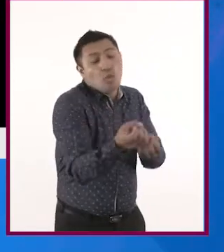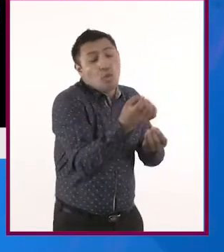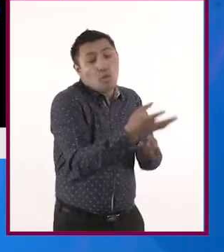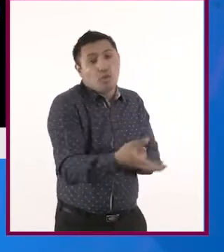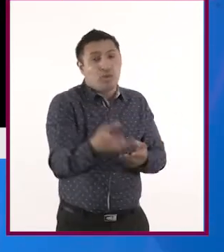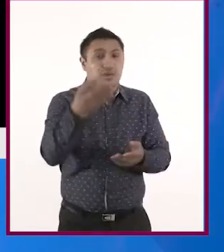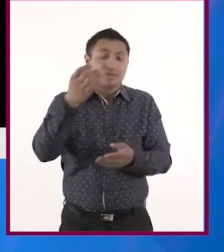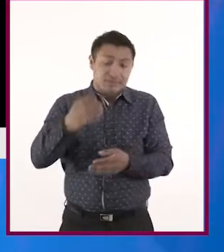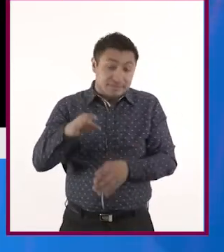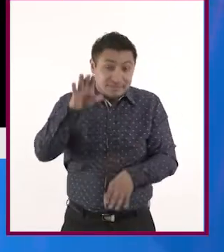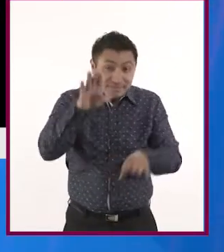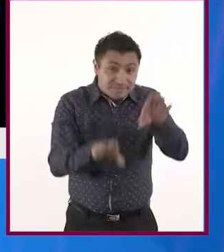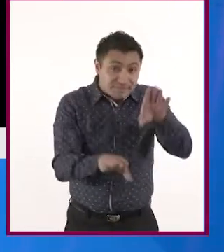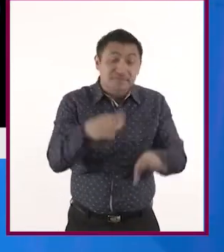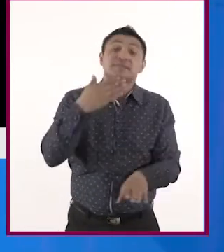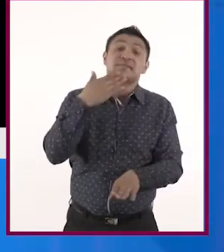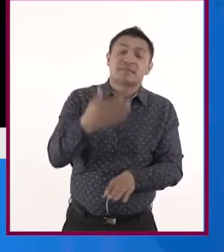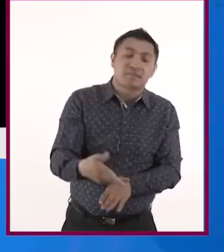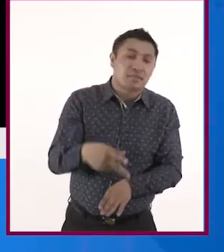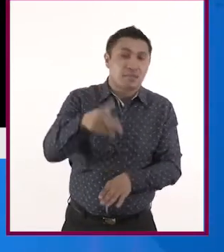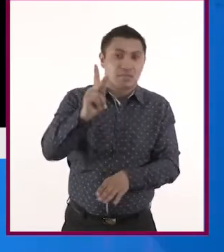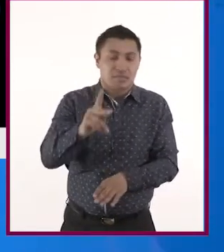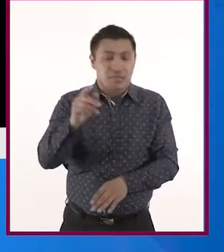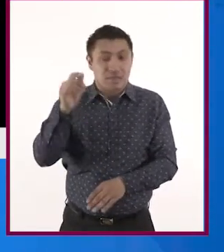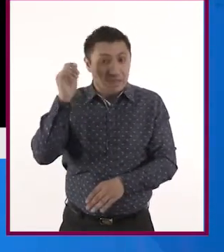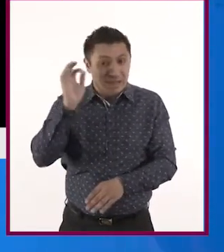dar suficiencia en agua a una